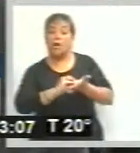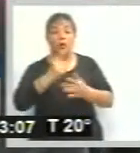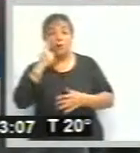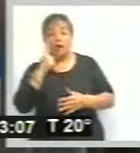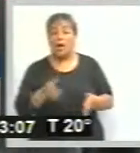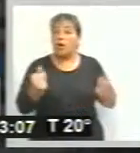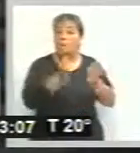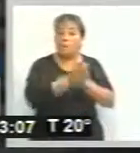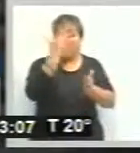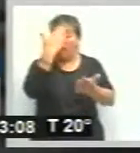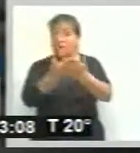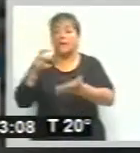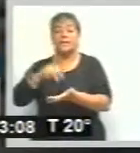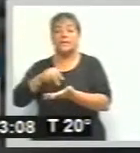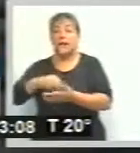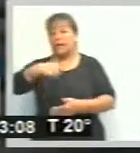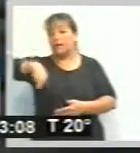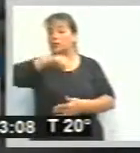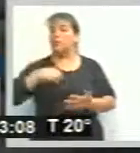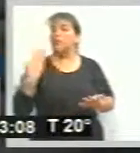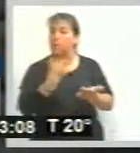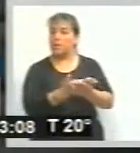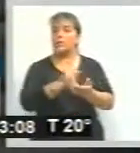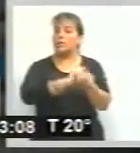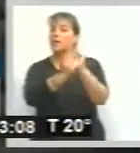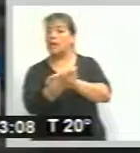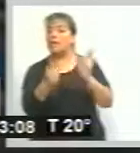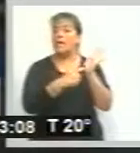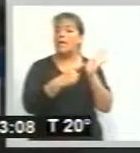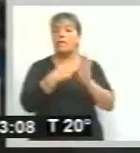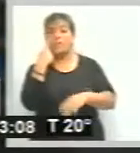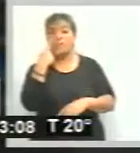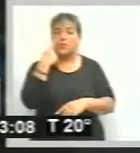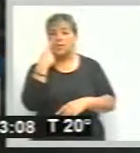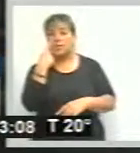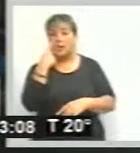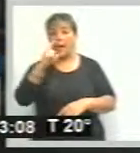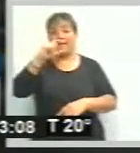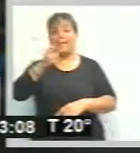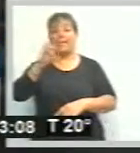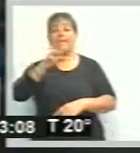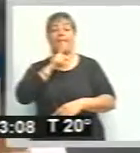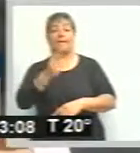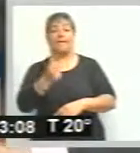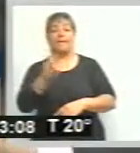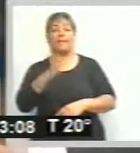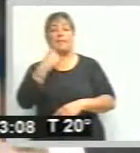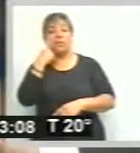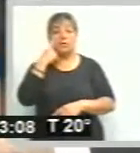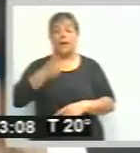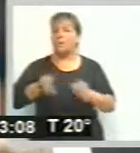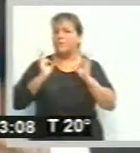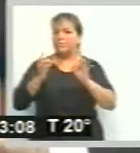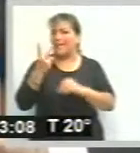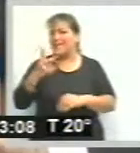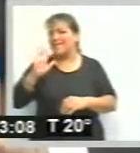del Frente Salteño, pedimos que se haga la reforma de la Carta Municipal. Esta Carta Municipal que tiene la ciudad hoy tiene ya 25